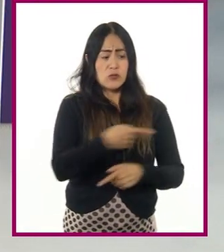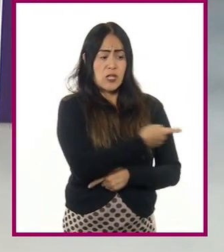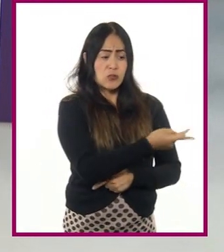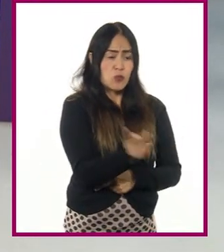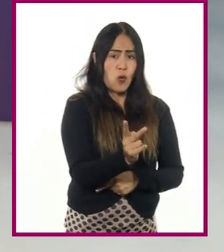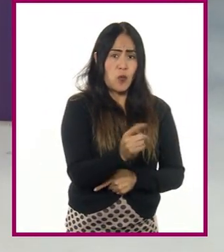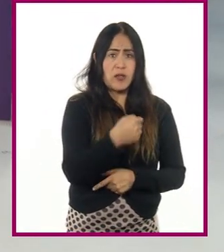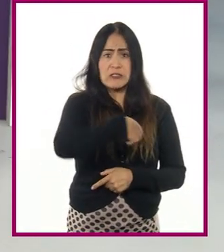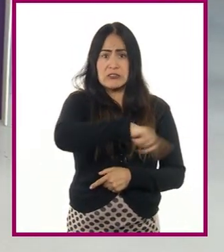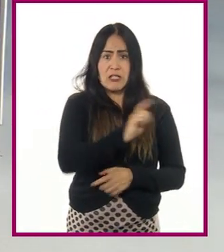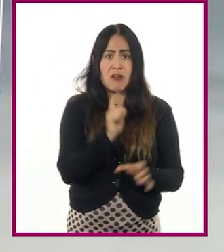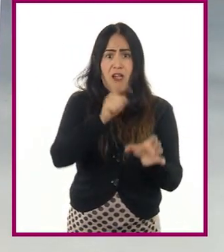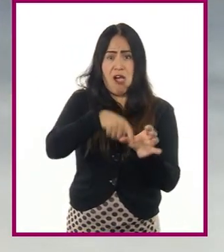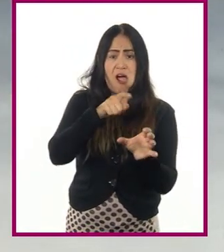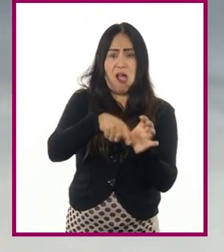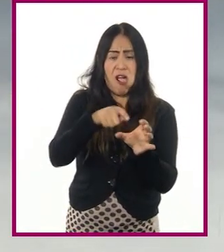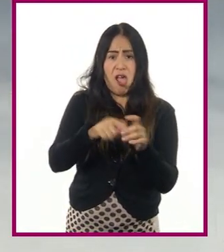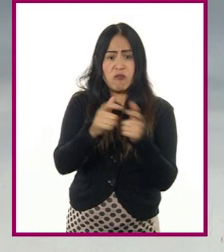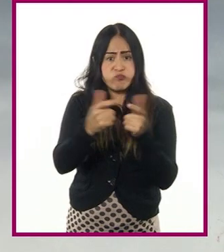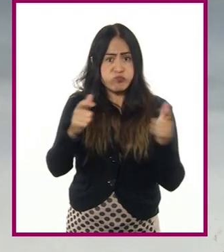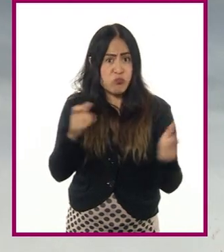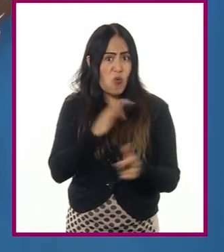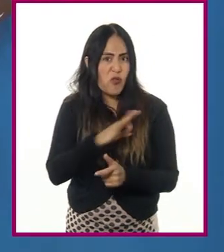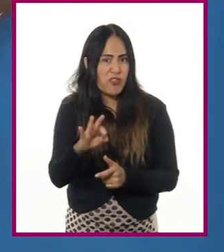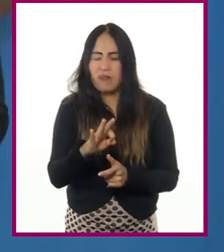que crecía a ritmos cada vez mayores.